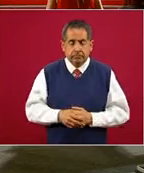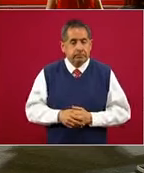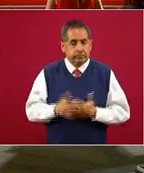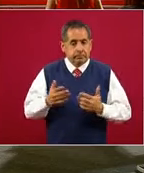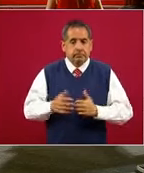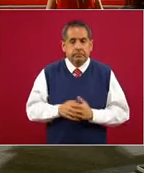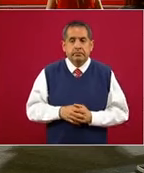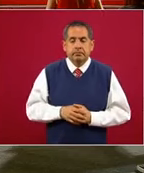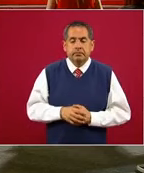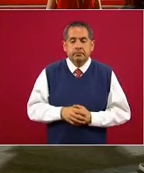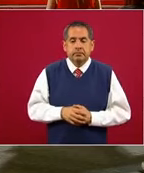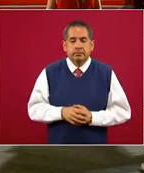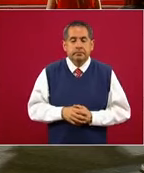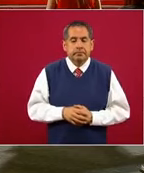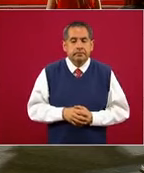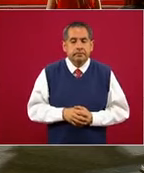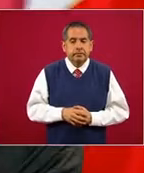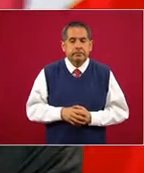Ahora,